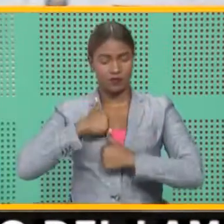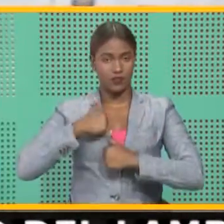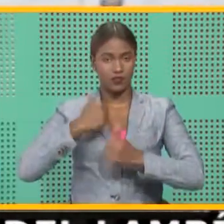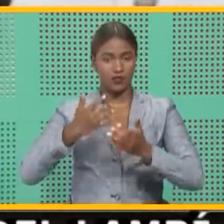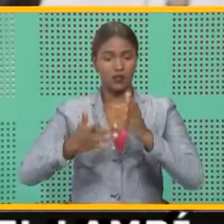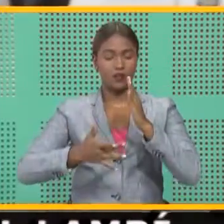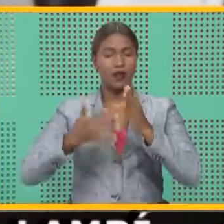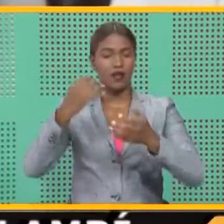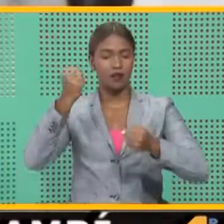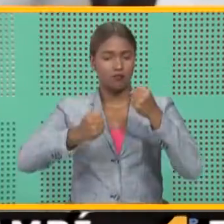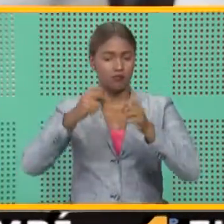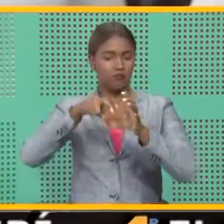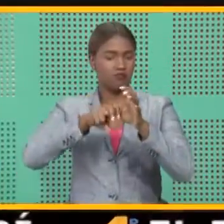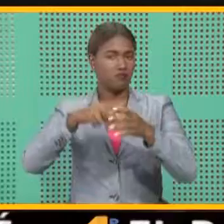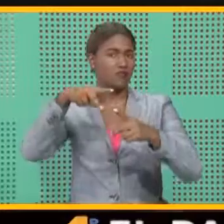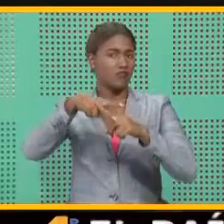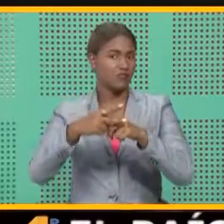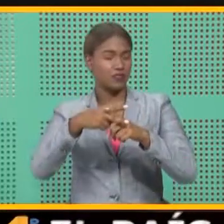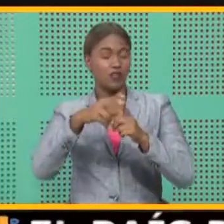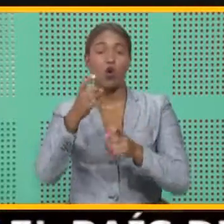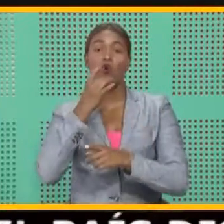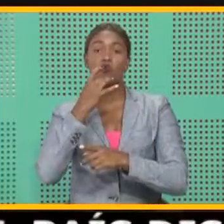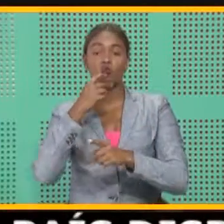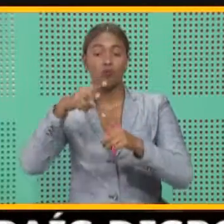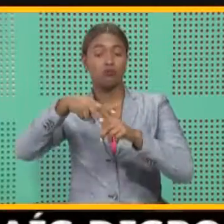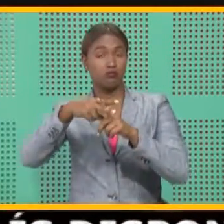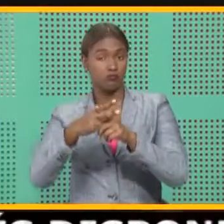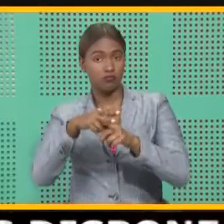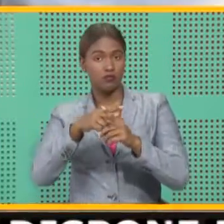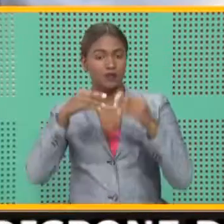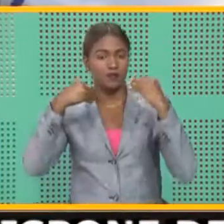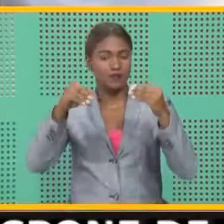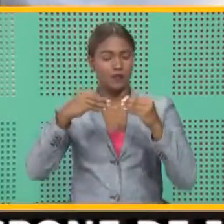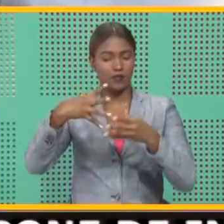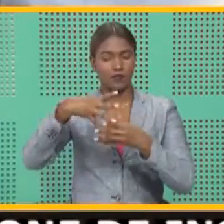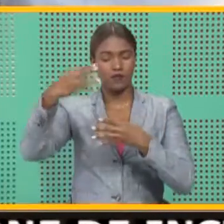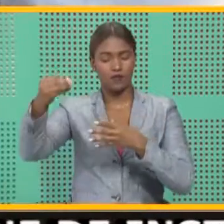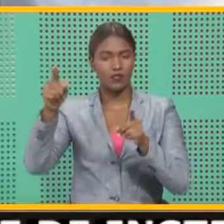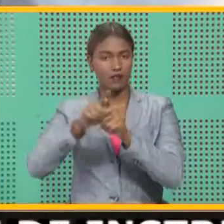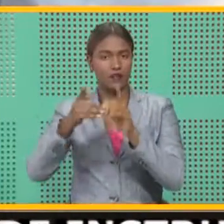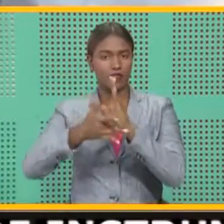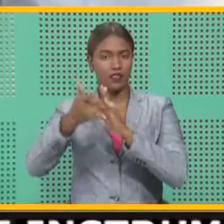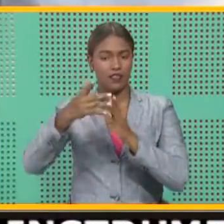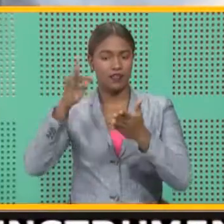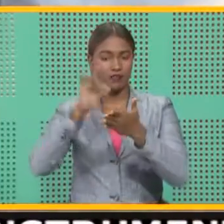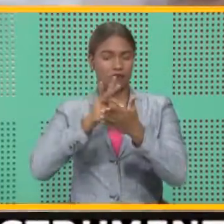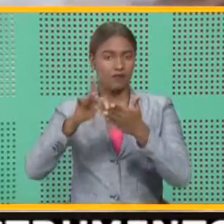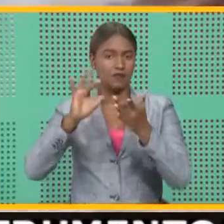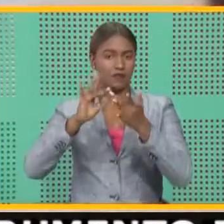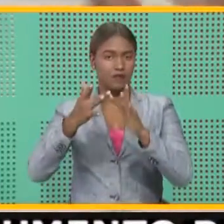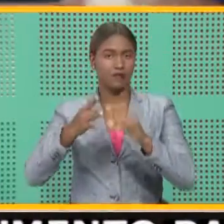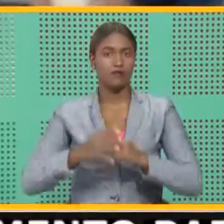diésel, mecánico automotriz, electricista automotriz, vendedor externo y técnico programador web.